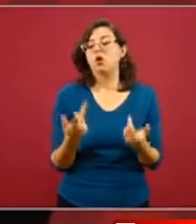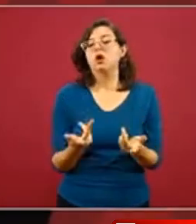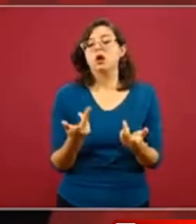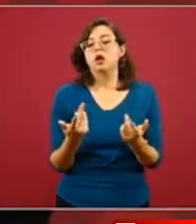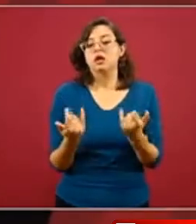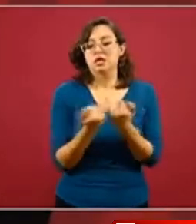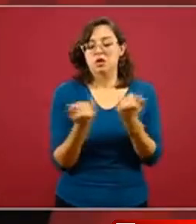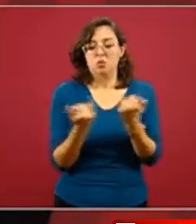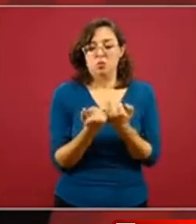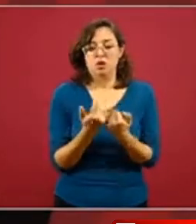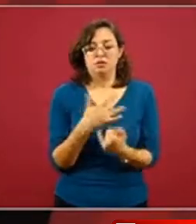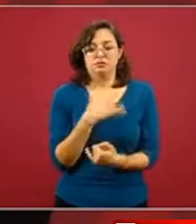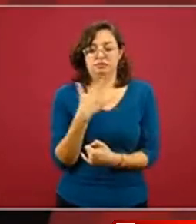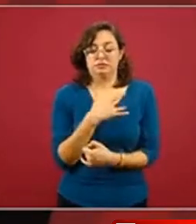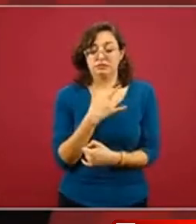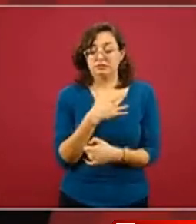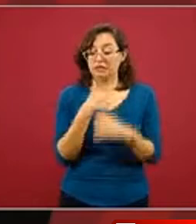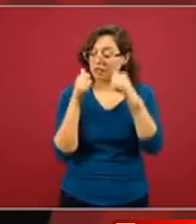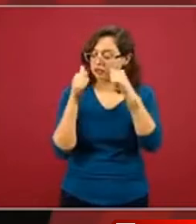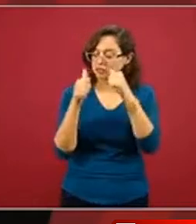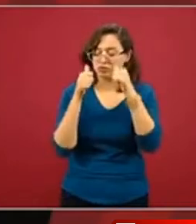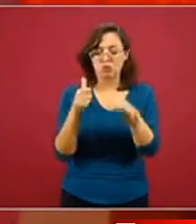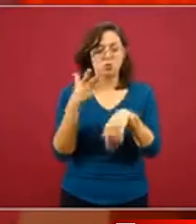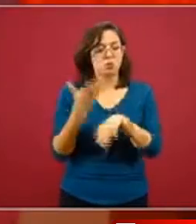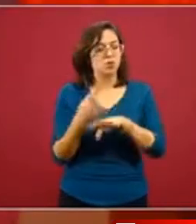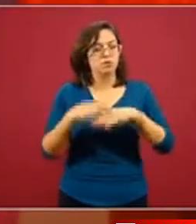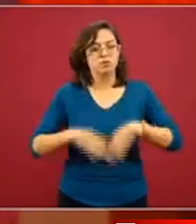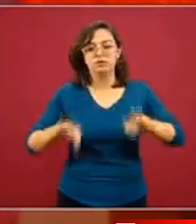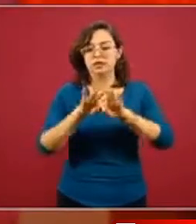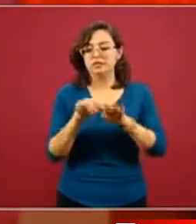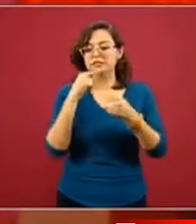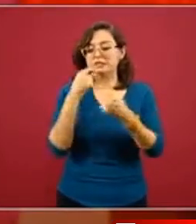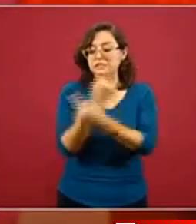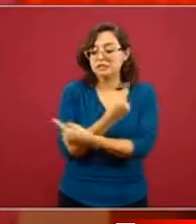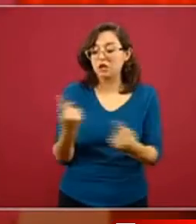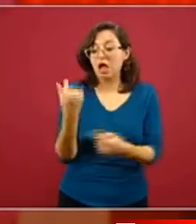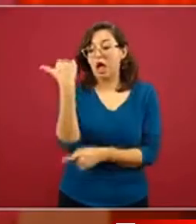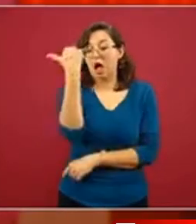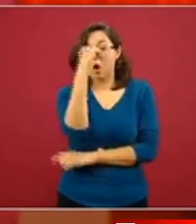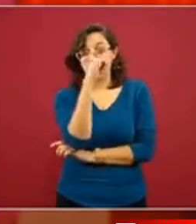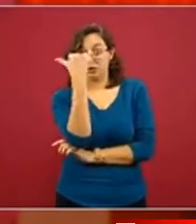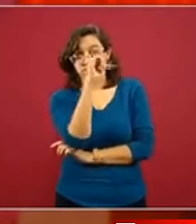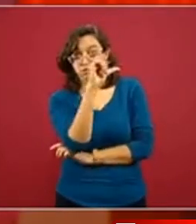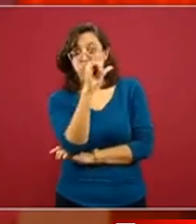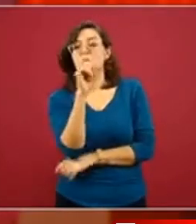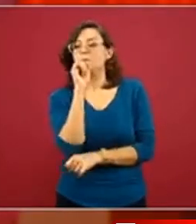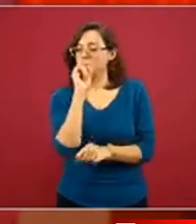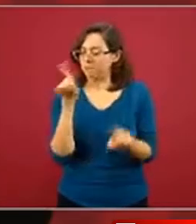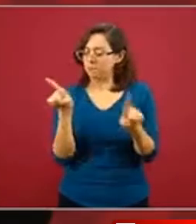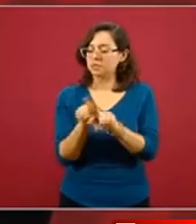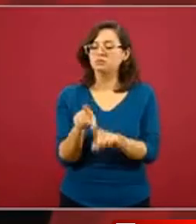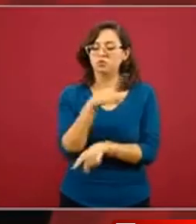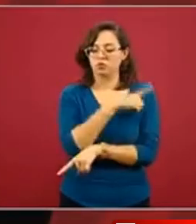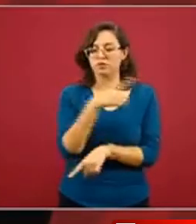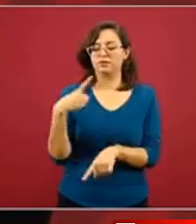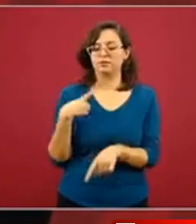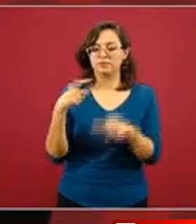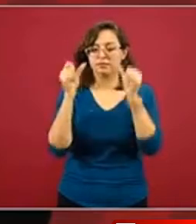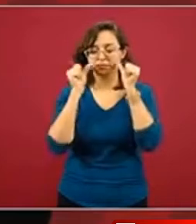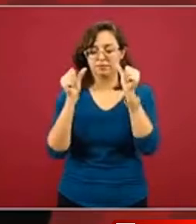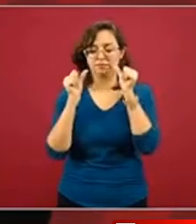del espectro autista. Hemos comentado tanto en la parte de niñez como en la parte de salud mental este